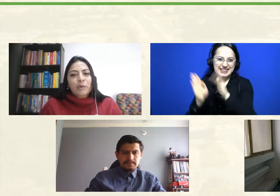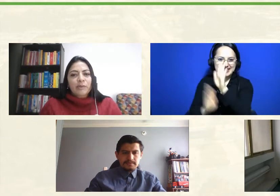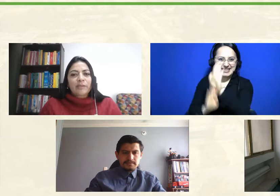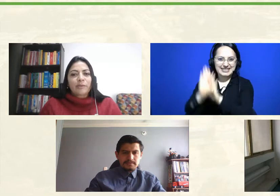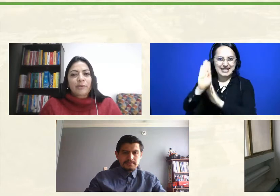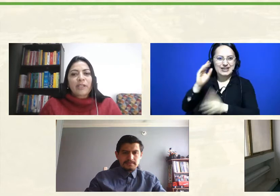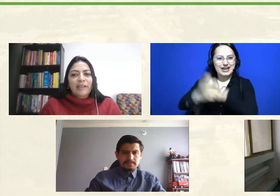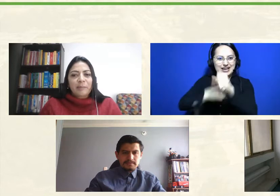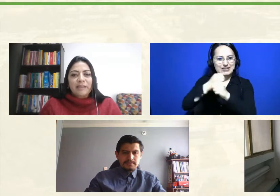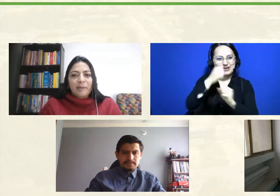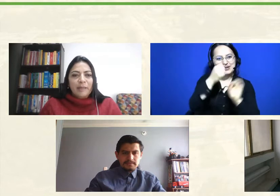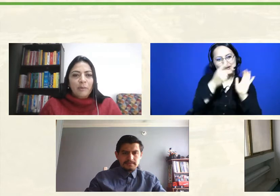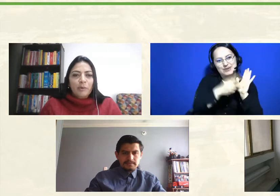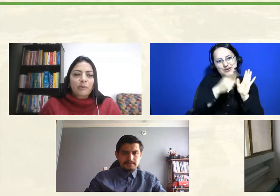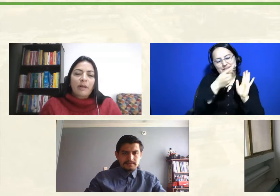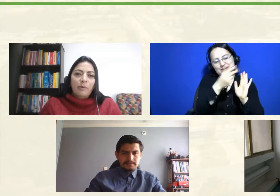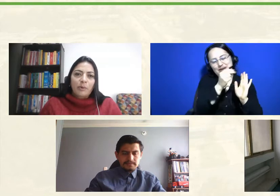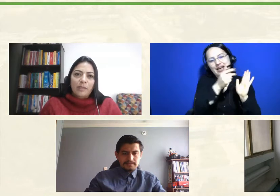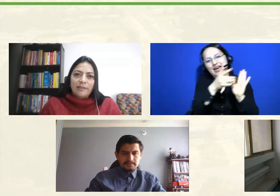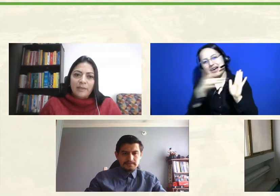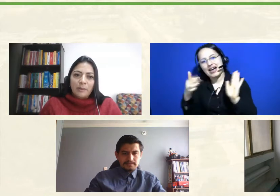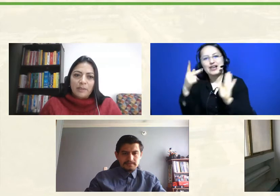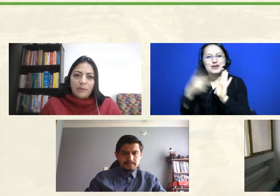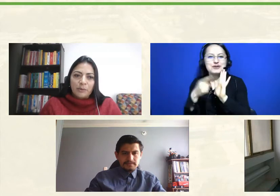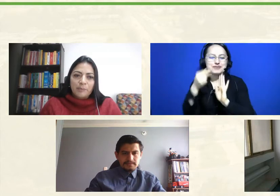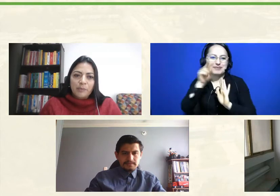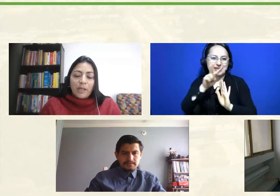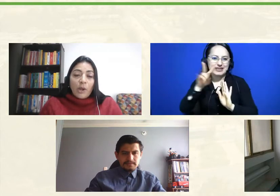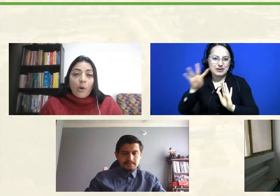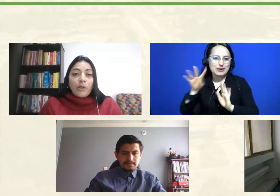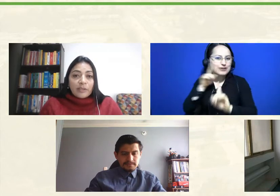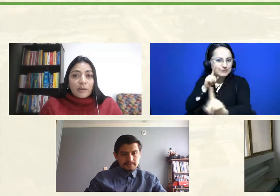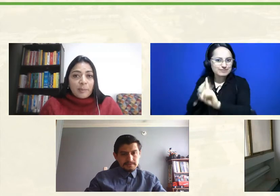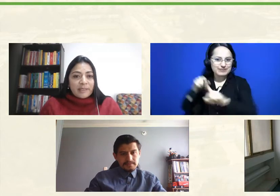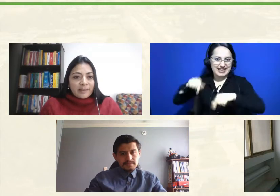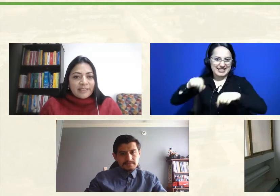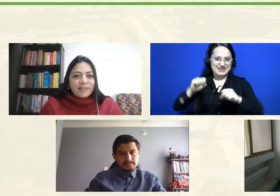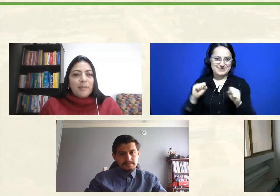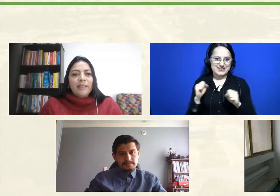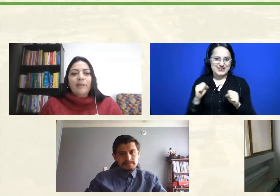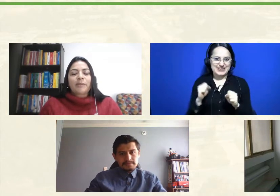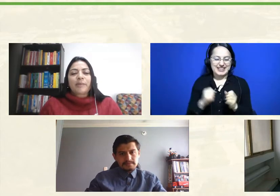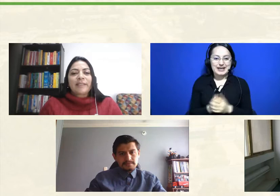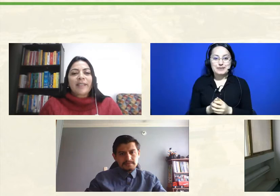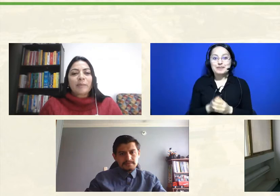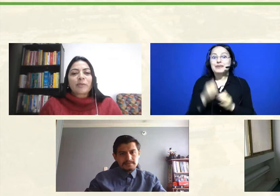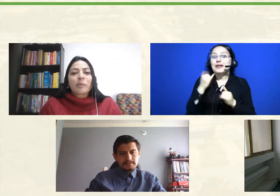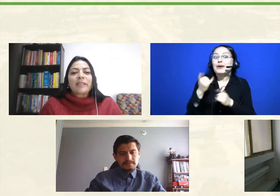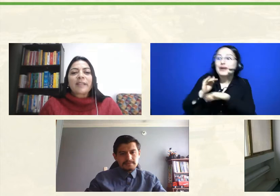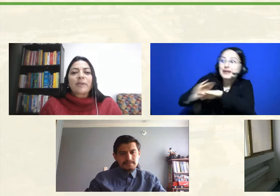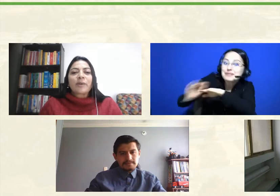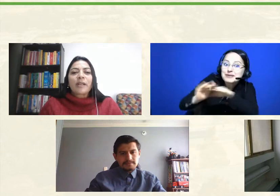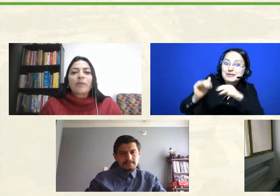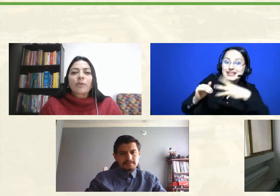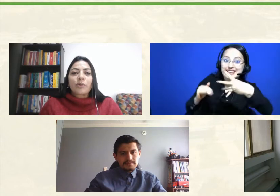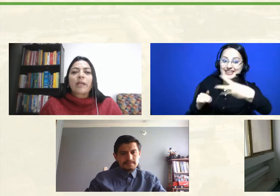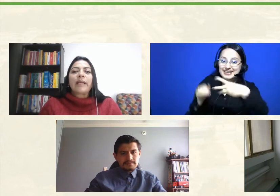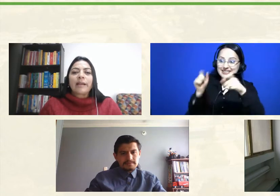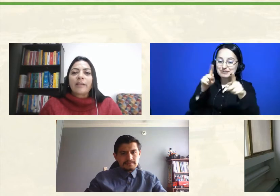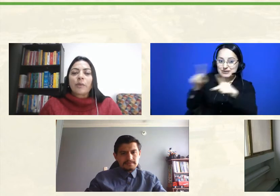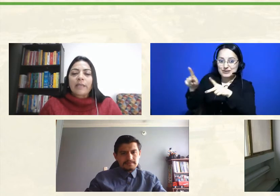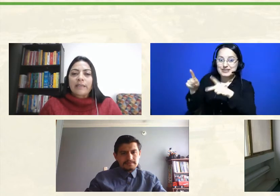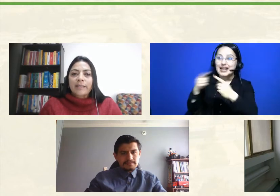2020-2024, nuevo contrato social y ambiental para la Bogotá del siglo XXI. Hoy nos acompañan tres invitados. Estaremos conversando con el